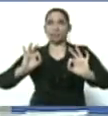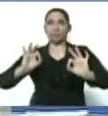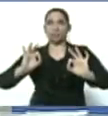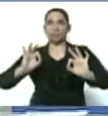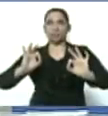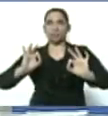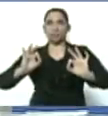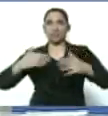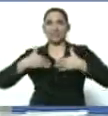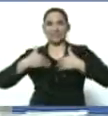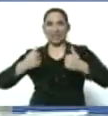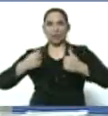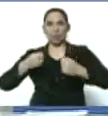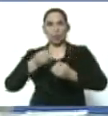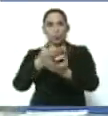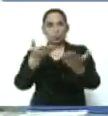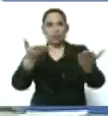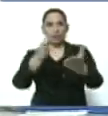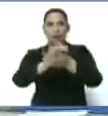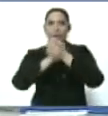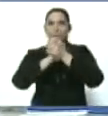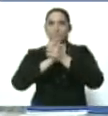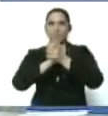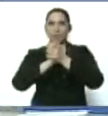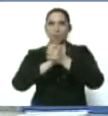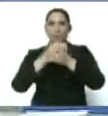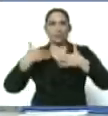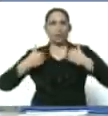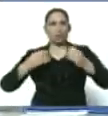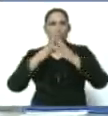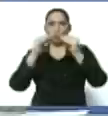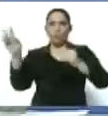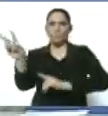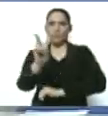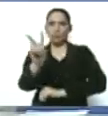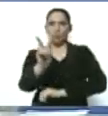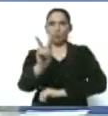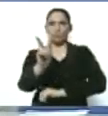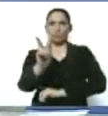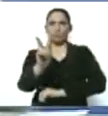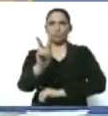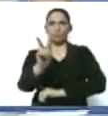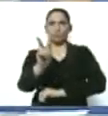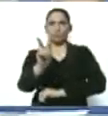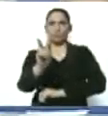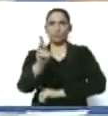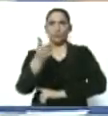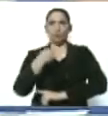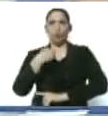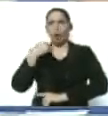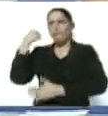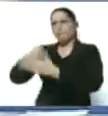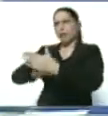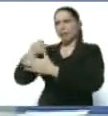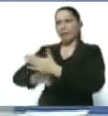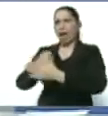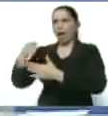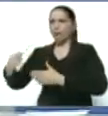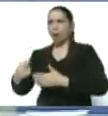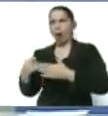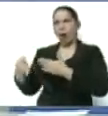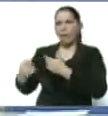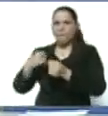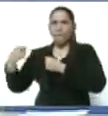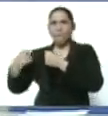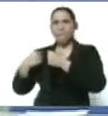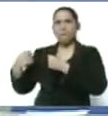la salud de ustedes, compatriotas, la salud de toda Venezuela. Estaba yo por un lado enfrentando la invasión mercenaria